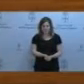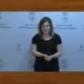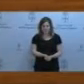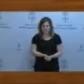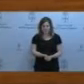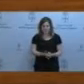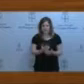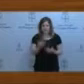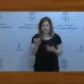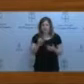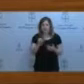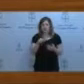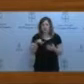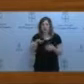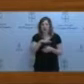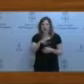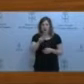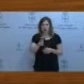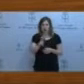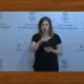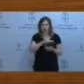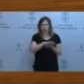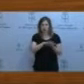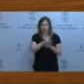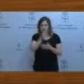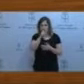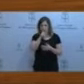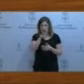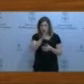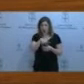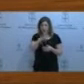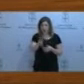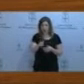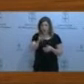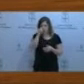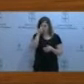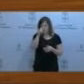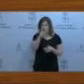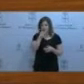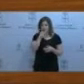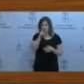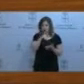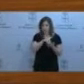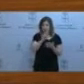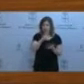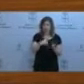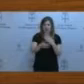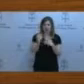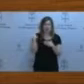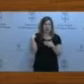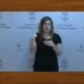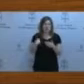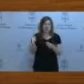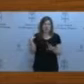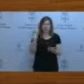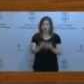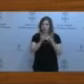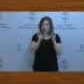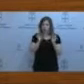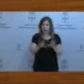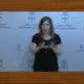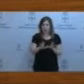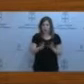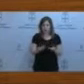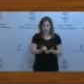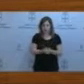tendremos que pasar al área 2. En el área 2, las preocupaciones en septiembre de 2015 eran las mismas que ahora, pero con menos